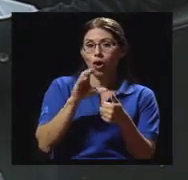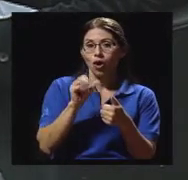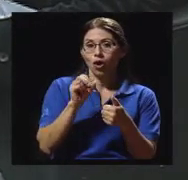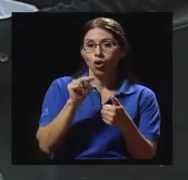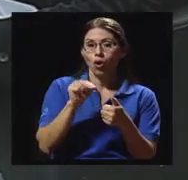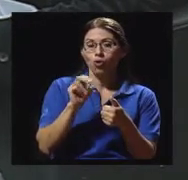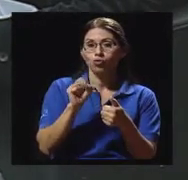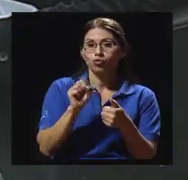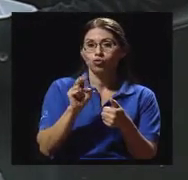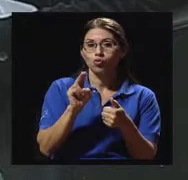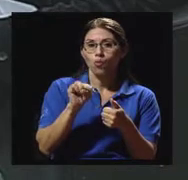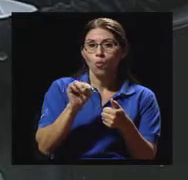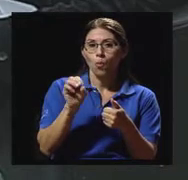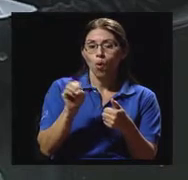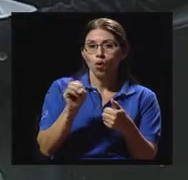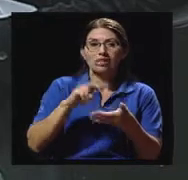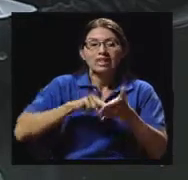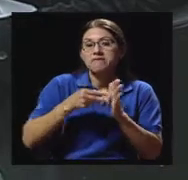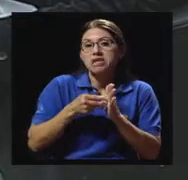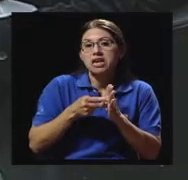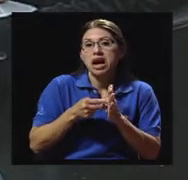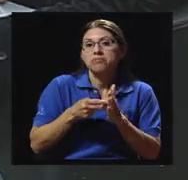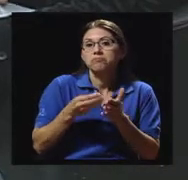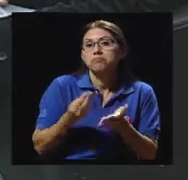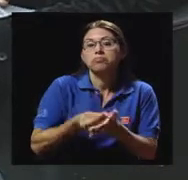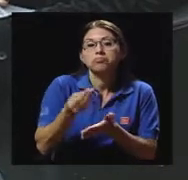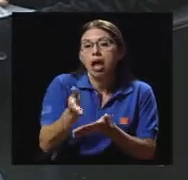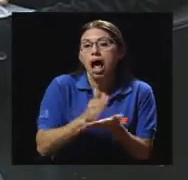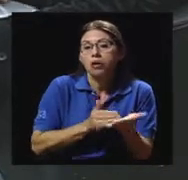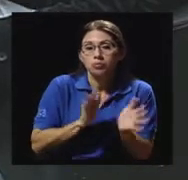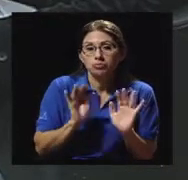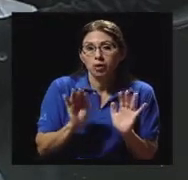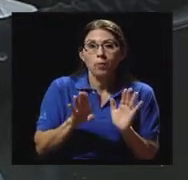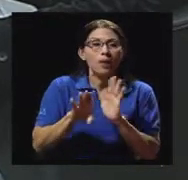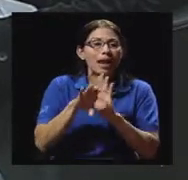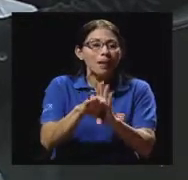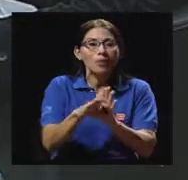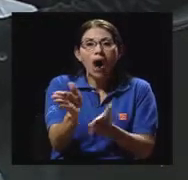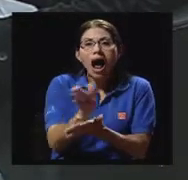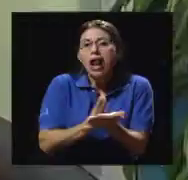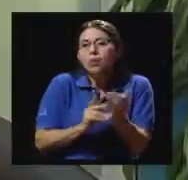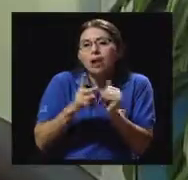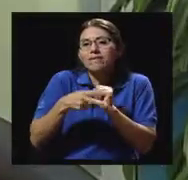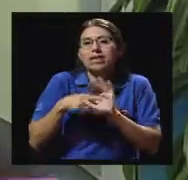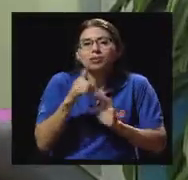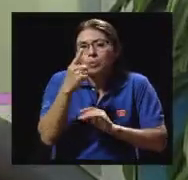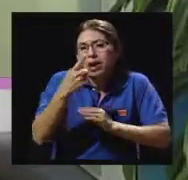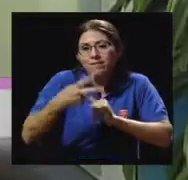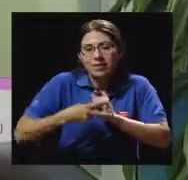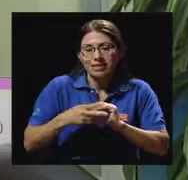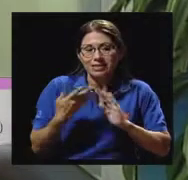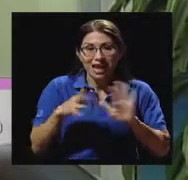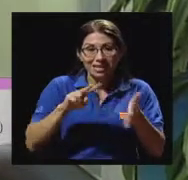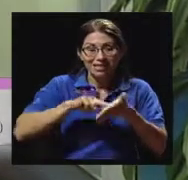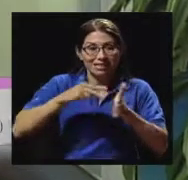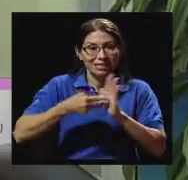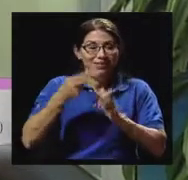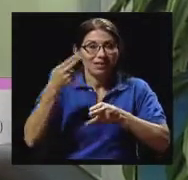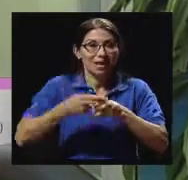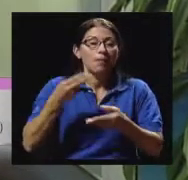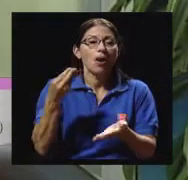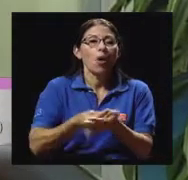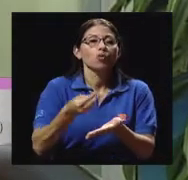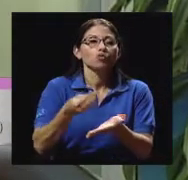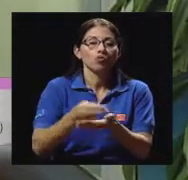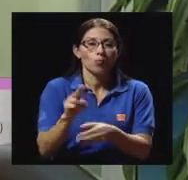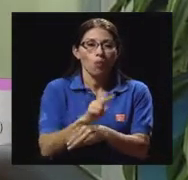general es cualquier consumo, alguna vez en la vida, dice, ¿consumió usted alguna vez en la vida? Sí, ese es consumo, ya se llama consumo alguna